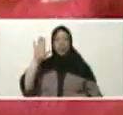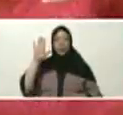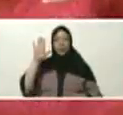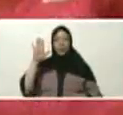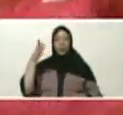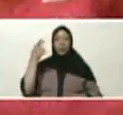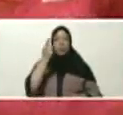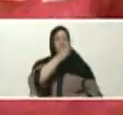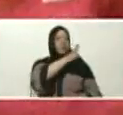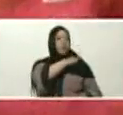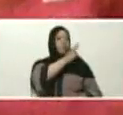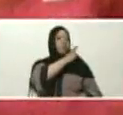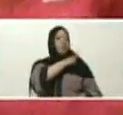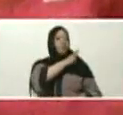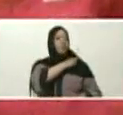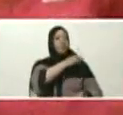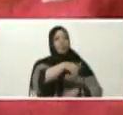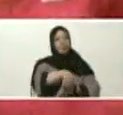como jefe y jefa